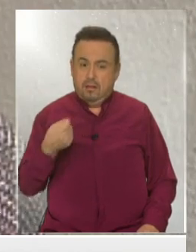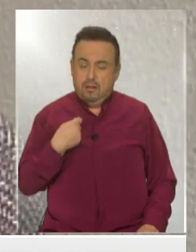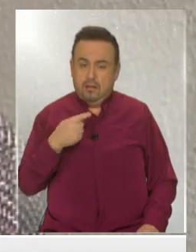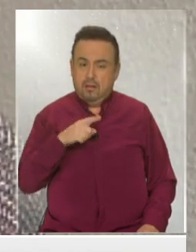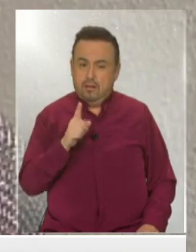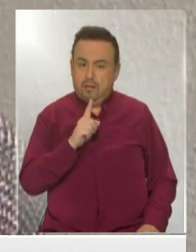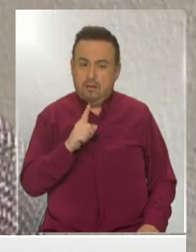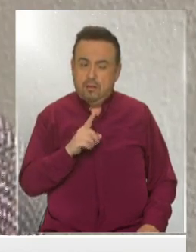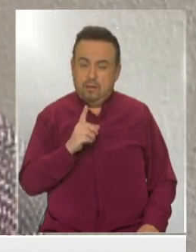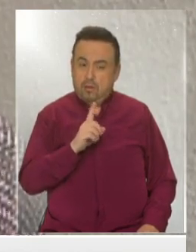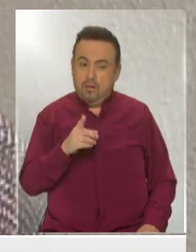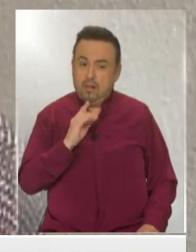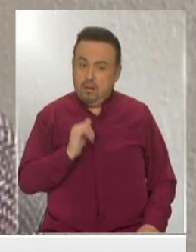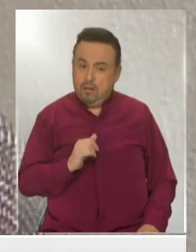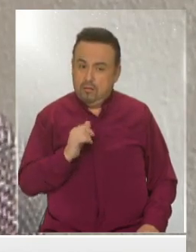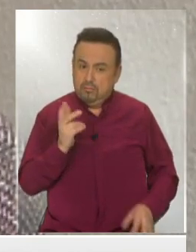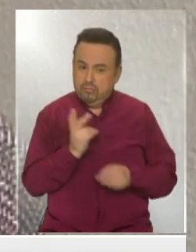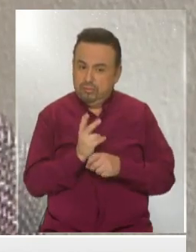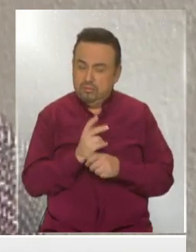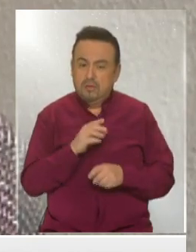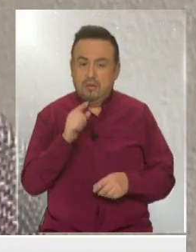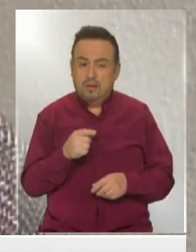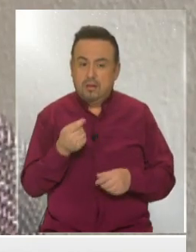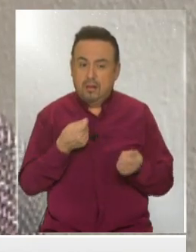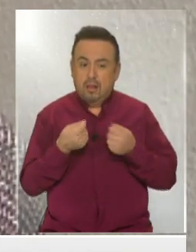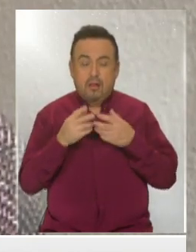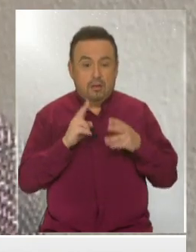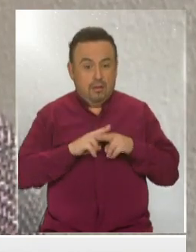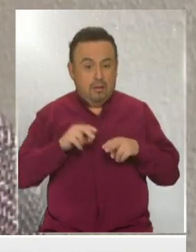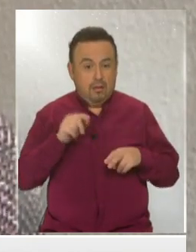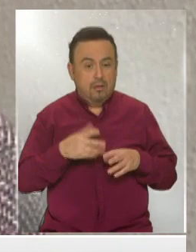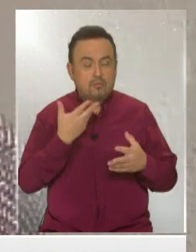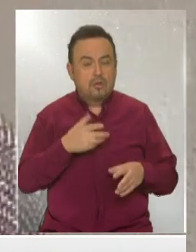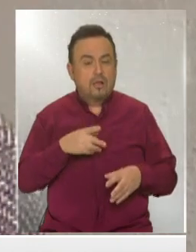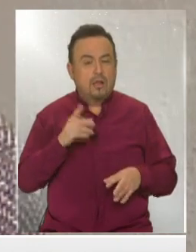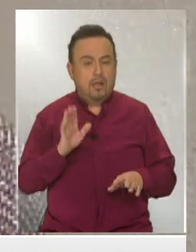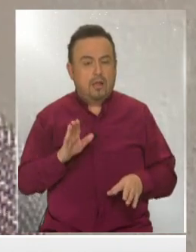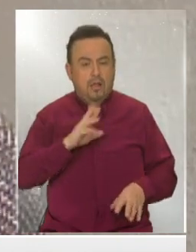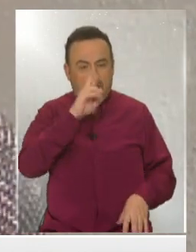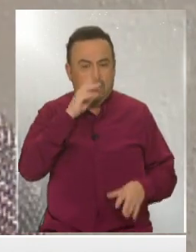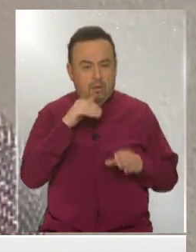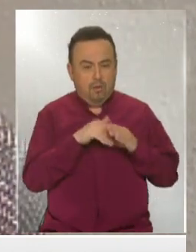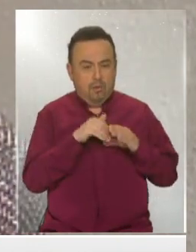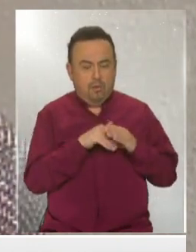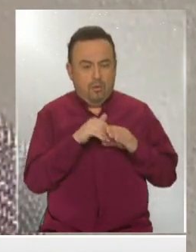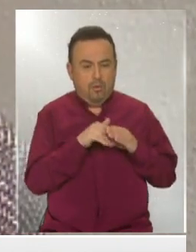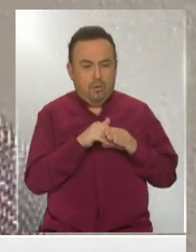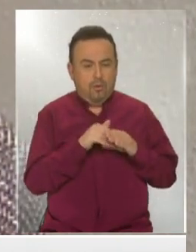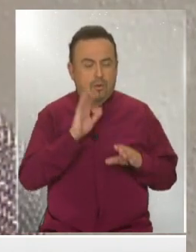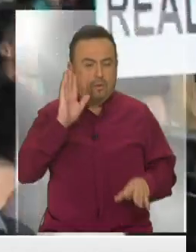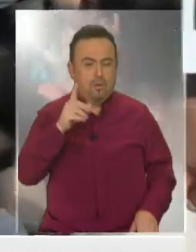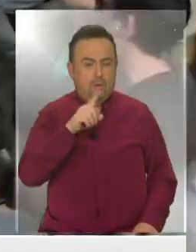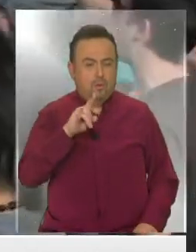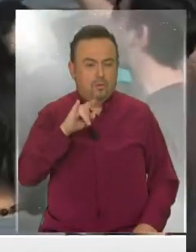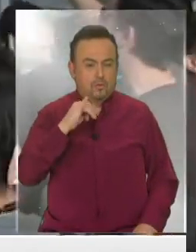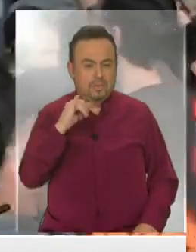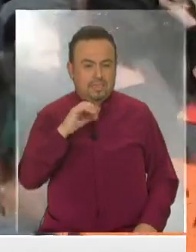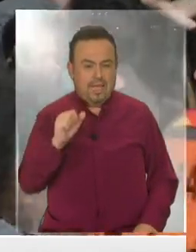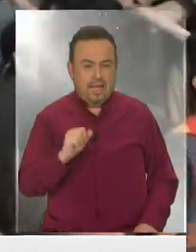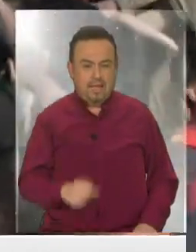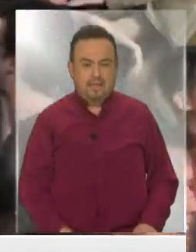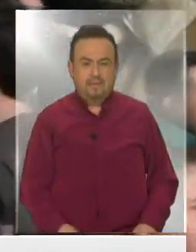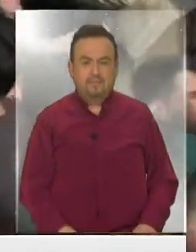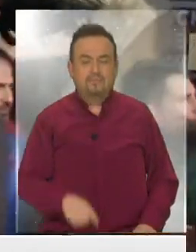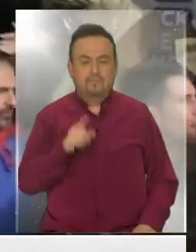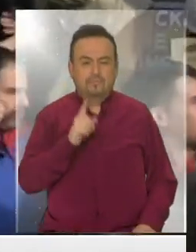mismo no es un delito. El delito es que esas comisiones, si se han producido, el rey las haya guardado en una cuenta en Suiza.